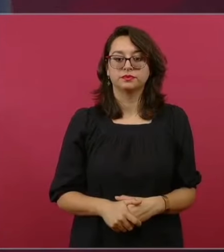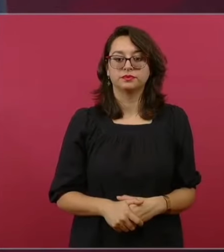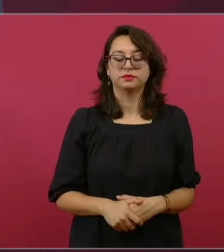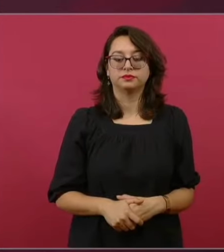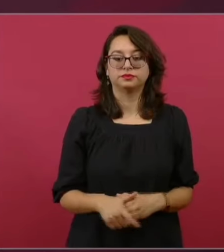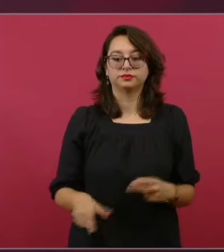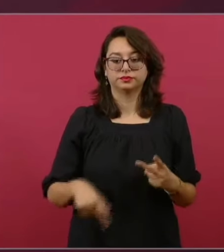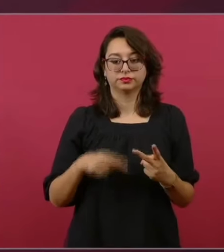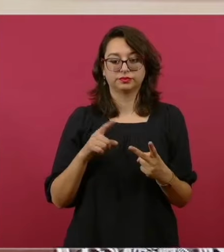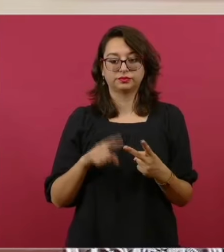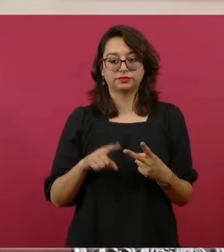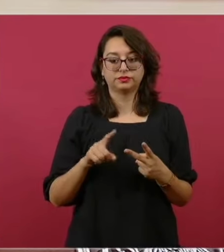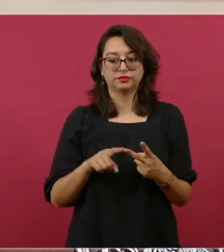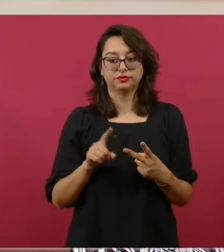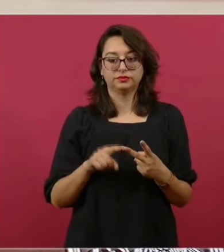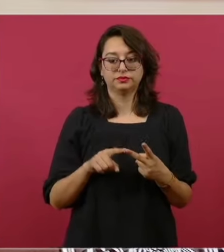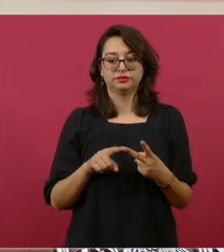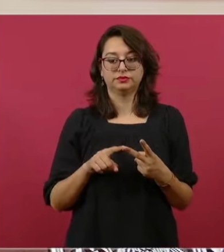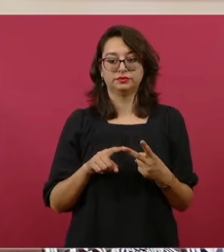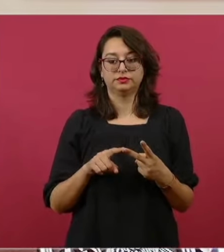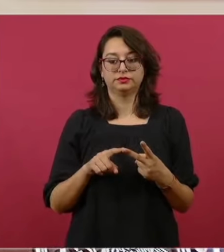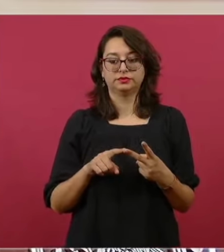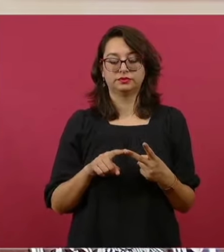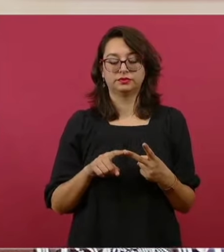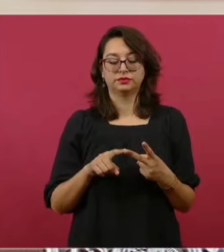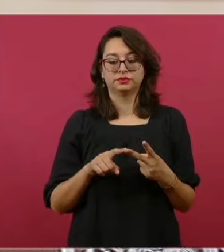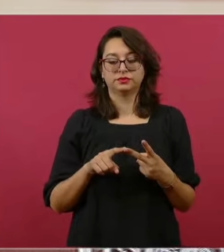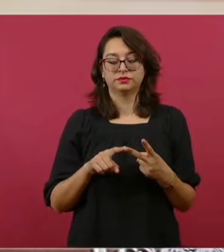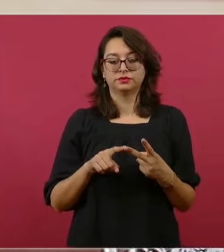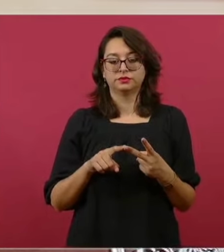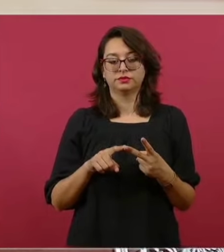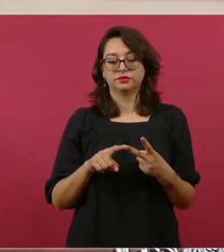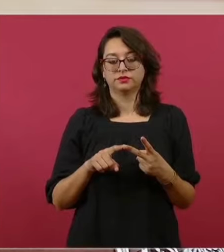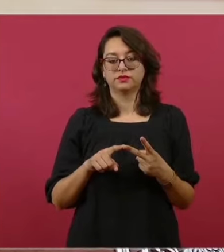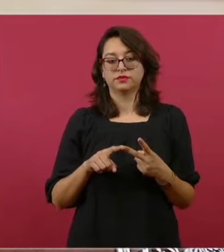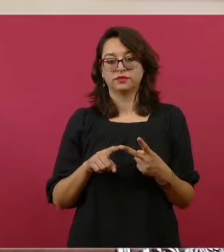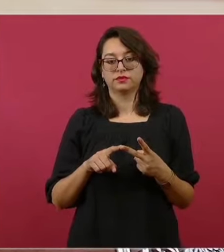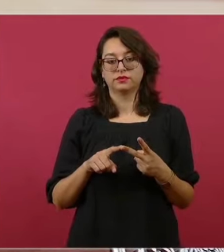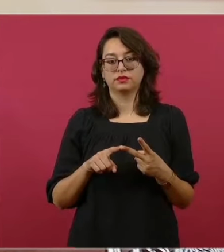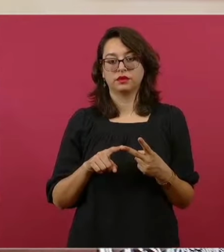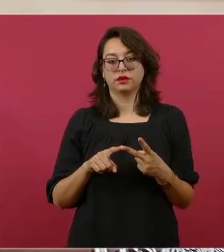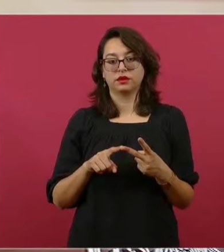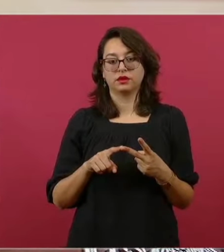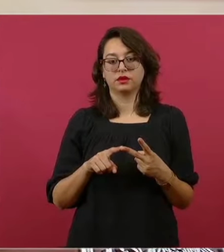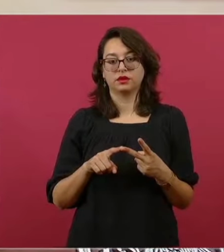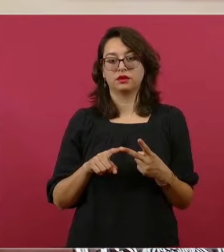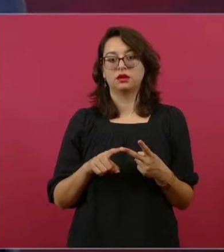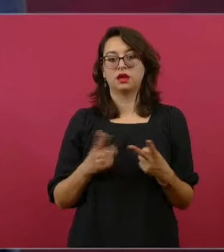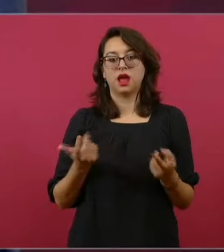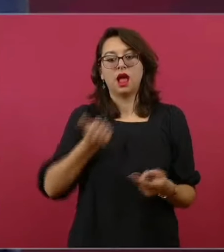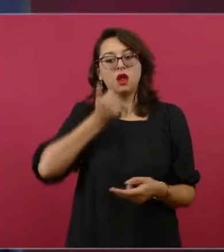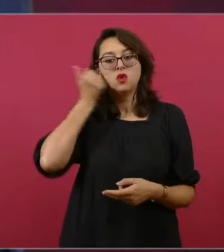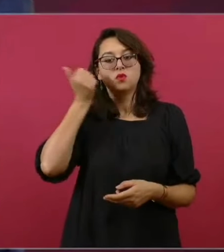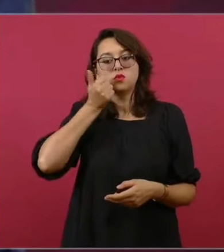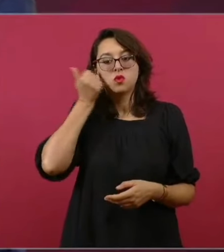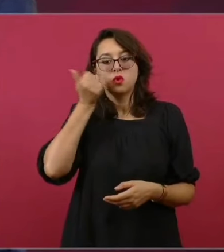En segundo lugar, de todos los programas de bienestar, ahora está el de las becas,